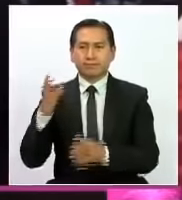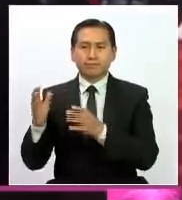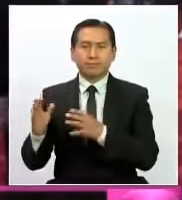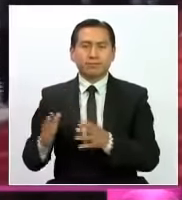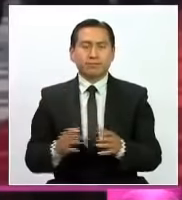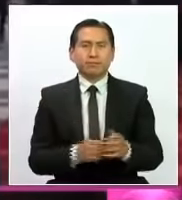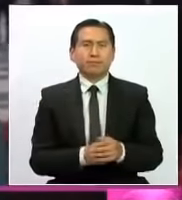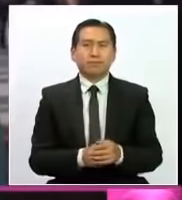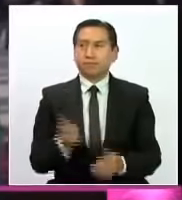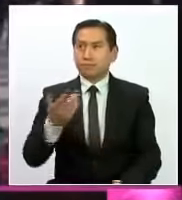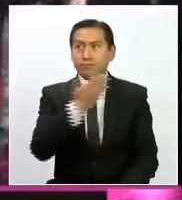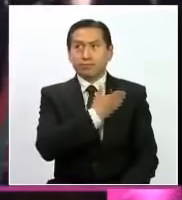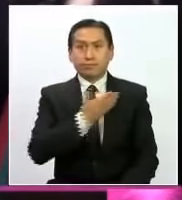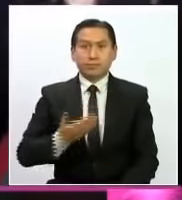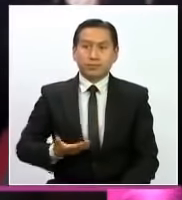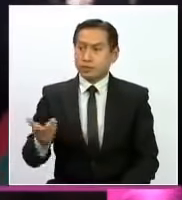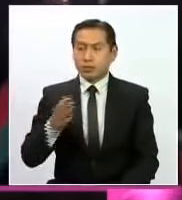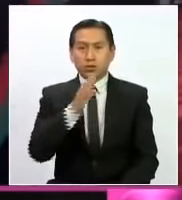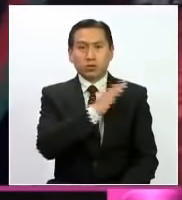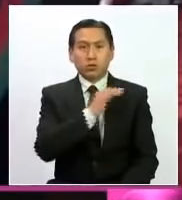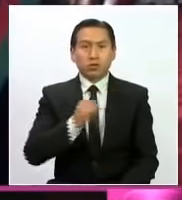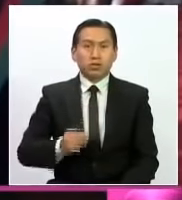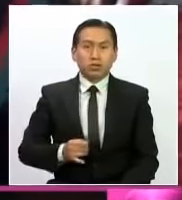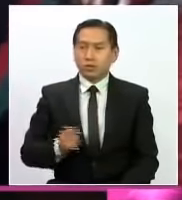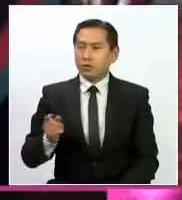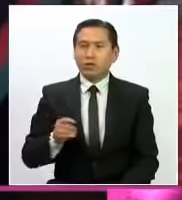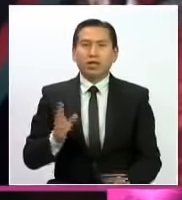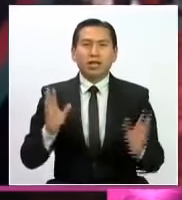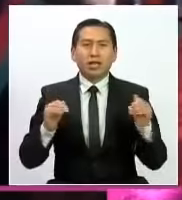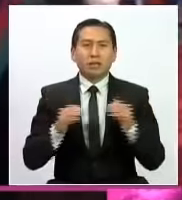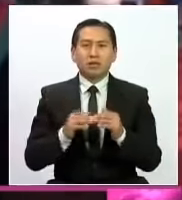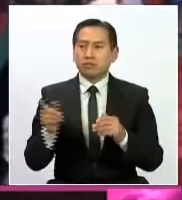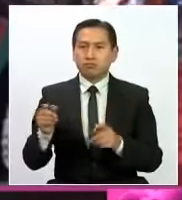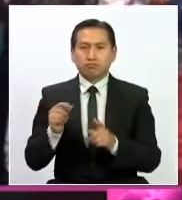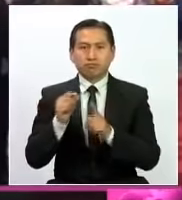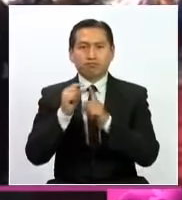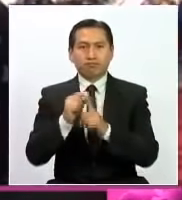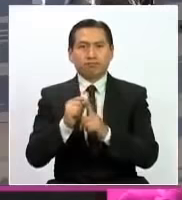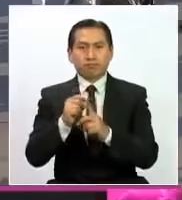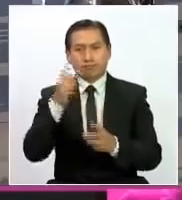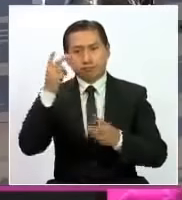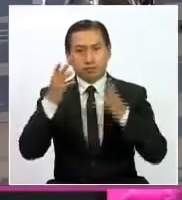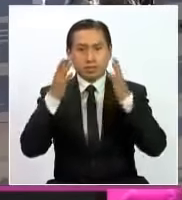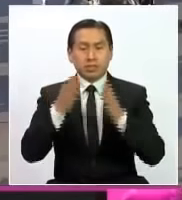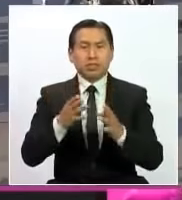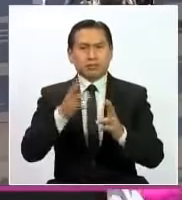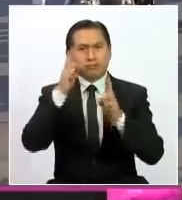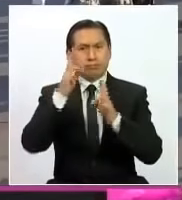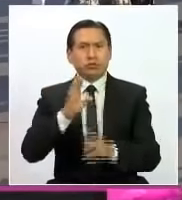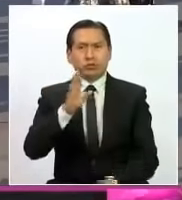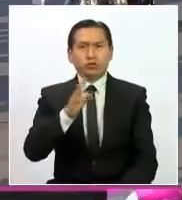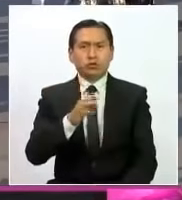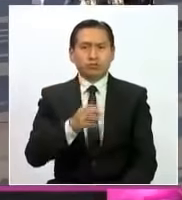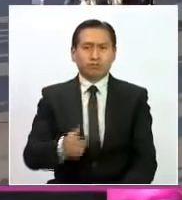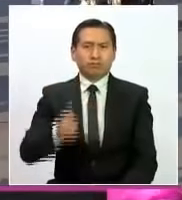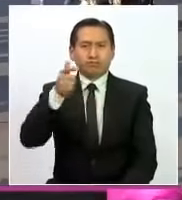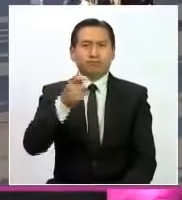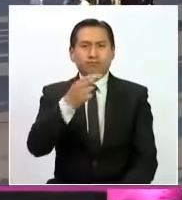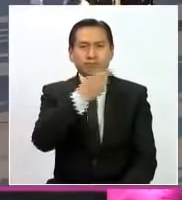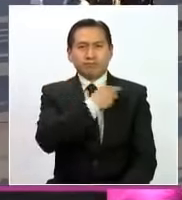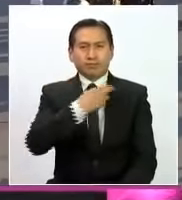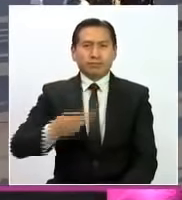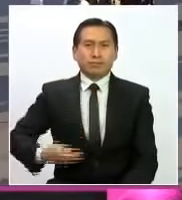Por parte del presidente del Consejo Municipal de La Paz, Jorge Silva, acaban de declarar ciudadano ilustre a Su Majestad Felipe,